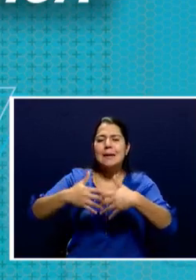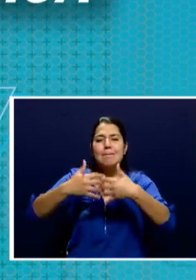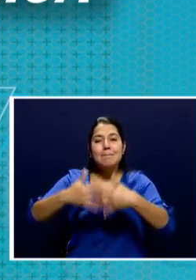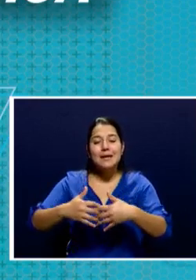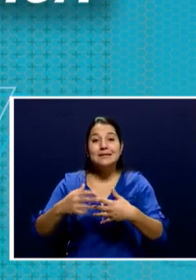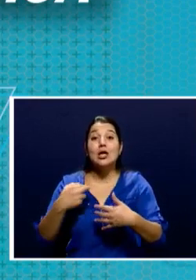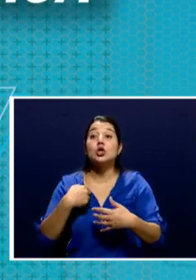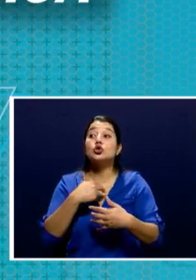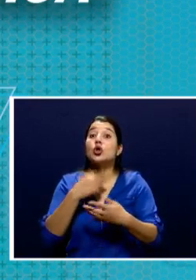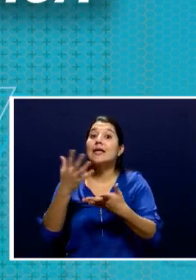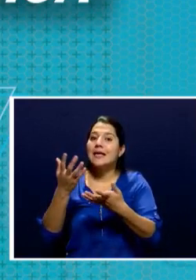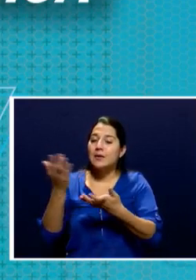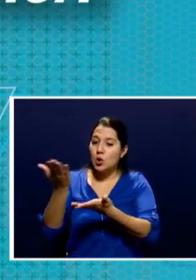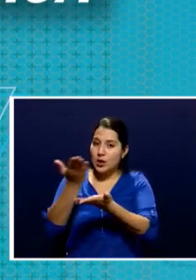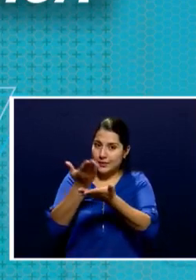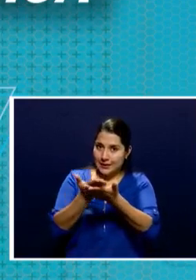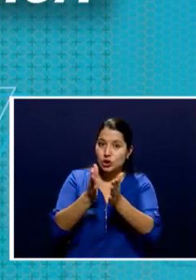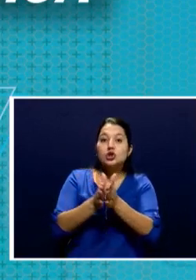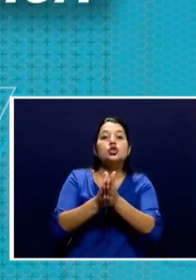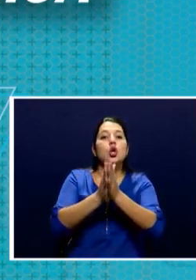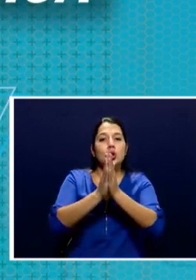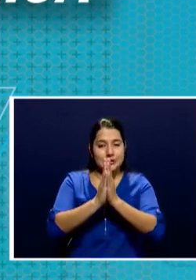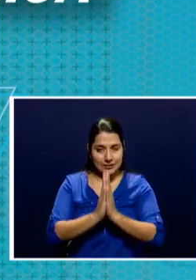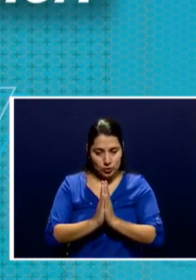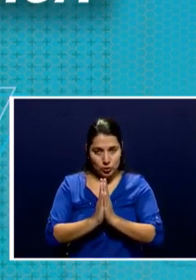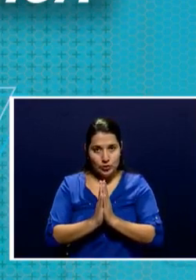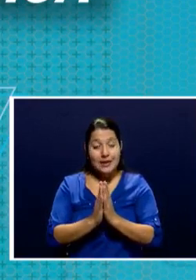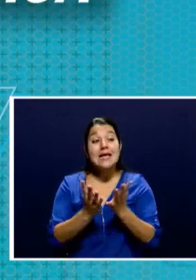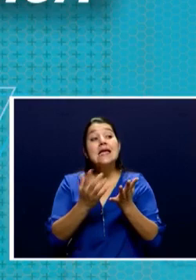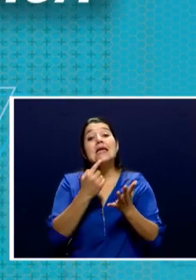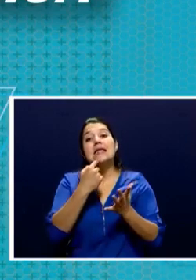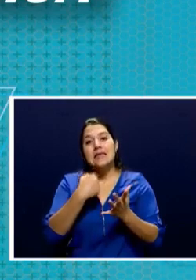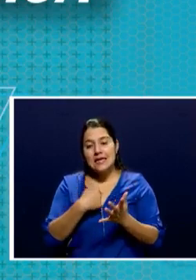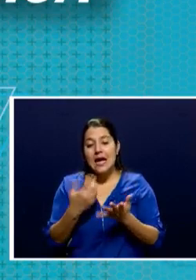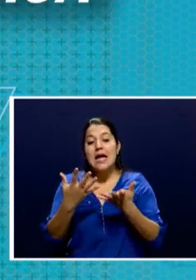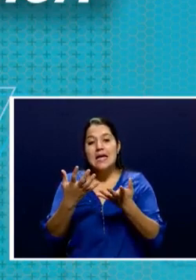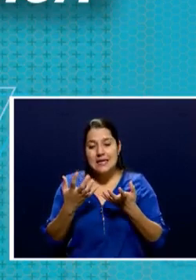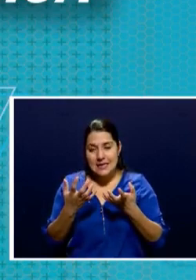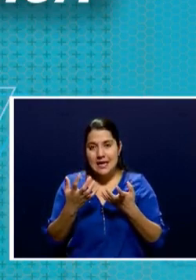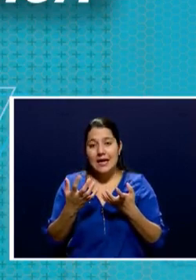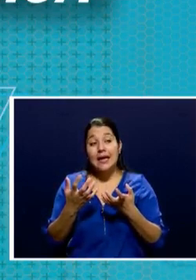puedan aportar no solo la solicitud en la que nos piden que quieren hacer, que